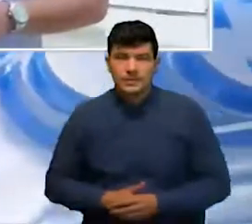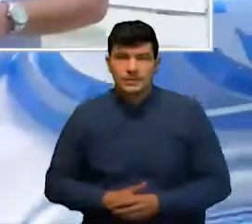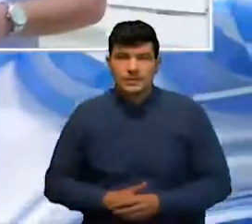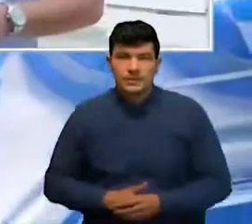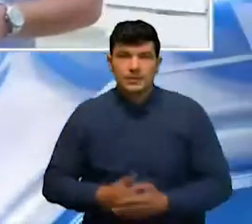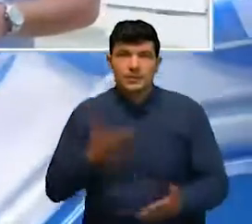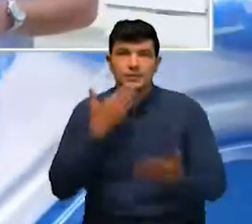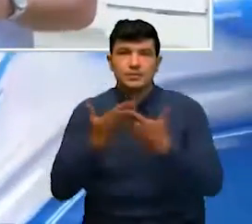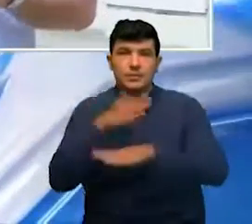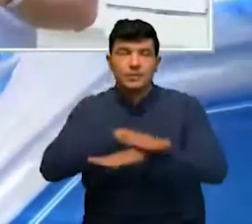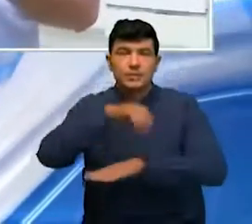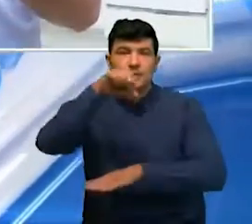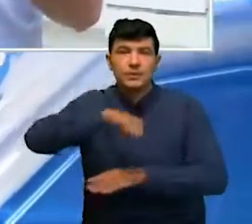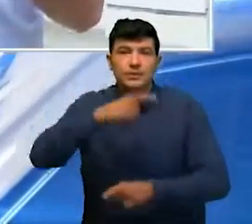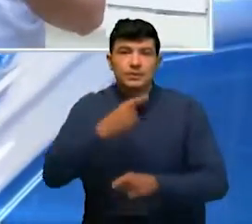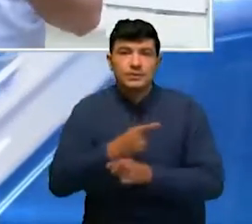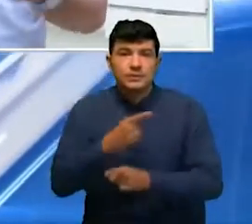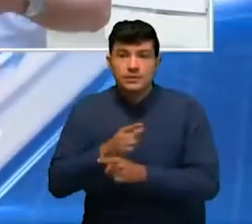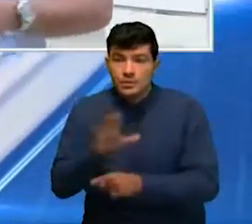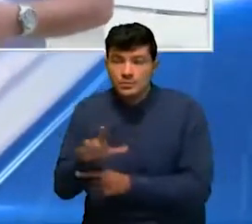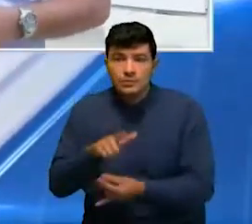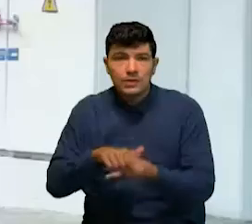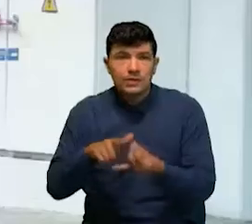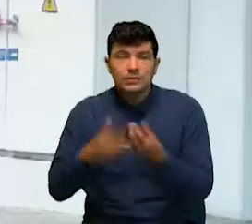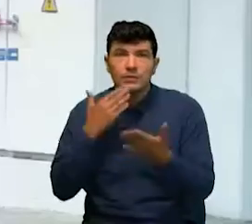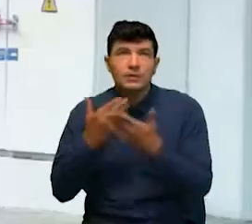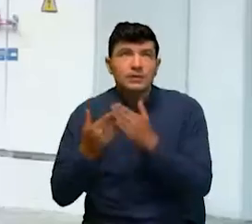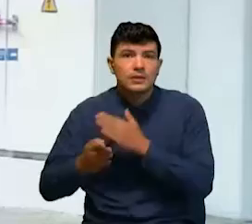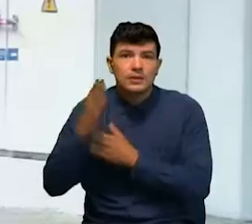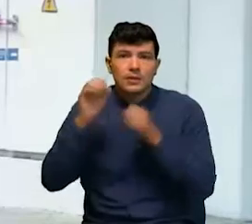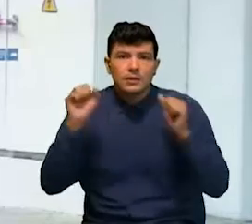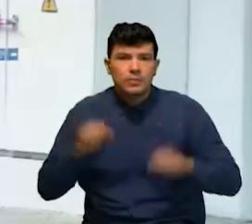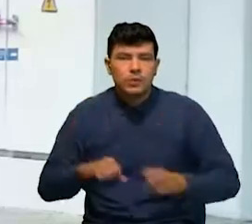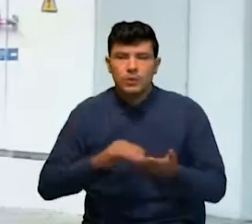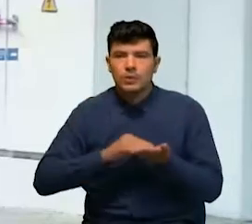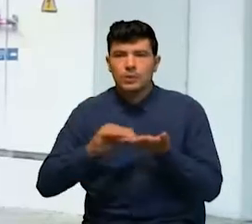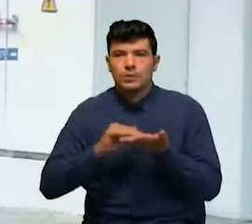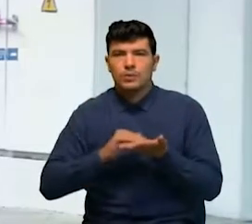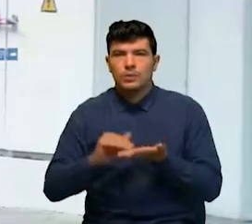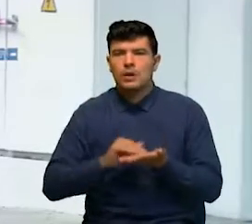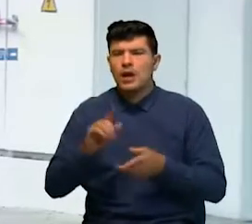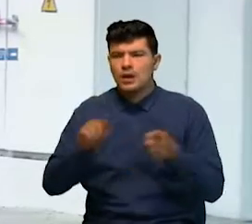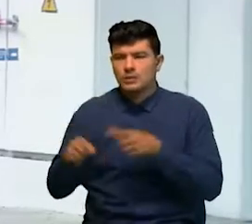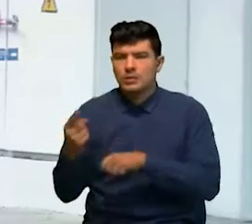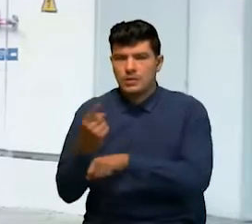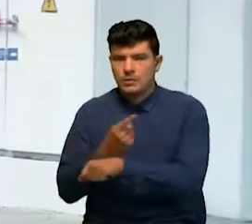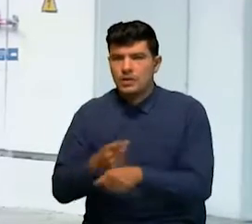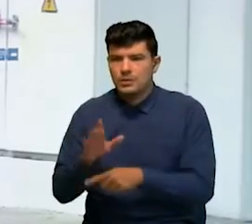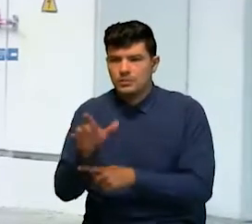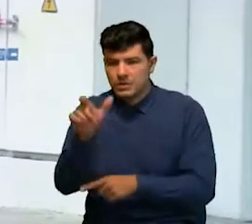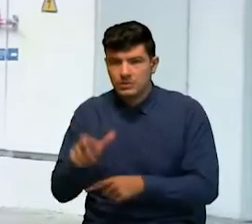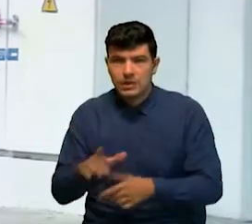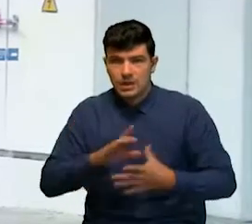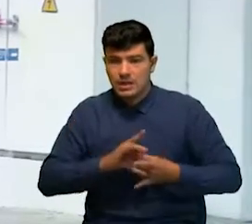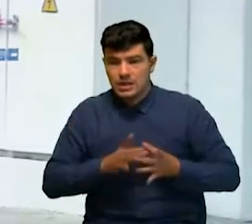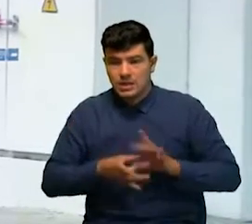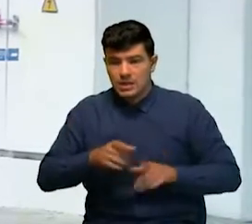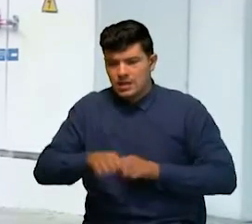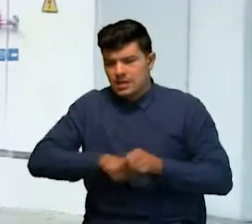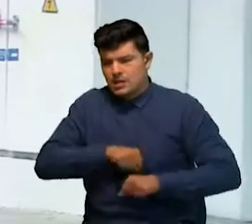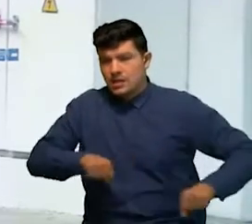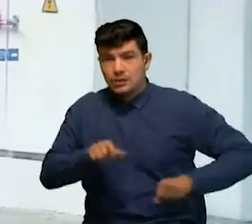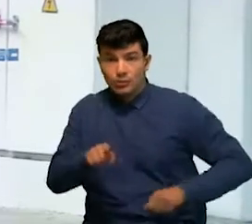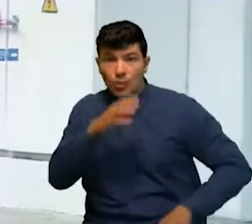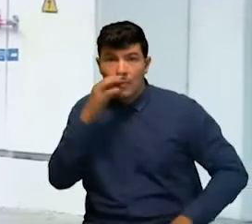buenas tardes pues este caso afortunadamente pudo solucionarse por algunas horas duro encadenado el señor israel pacheco de